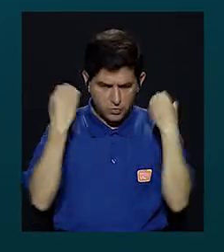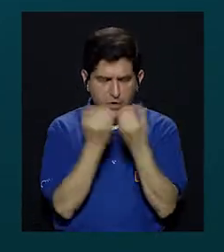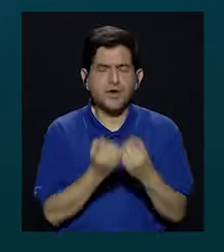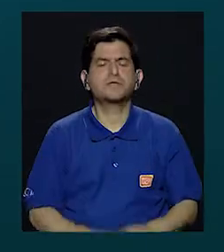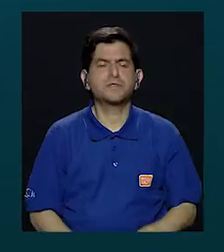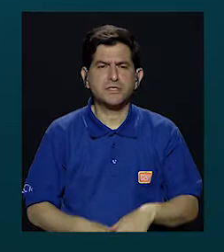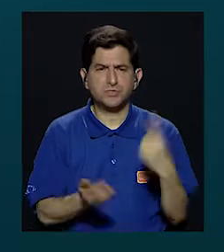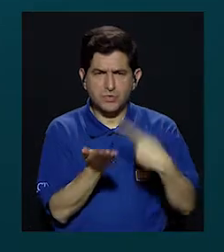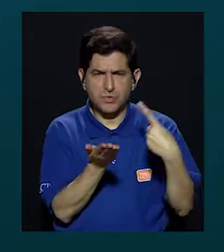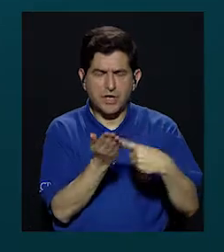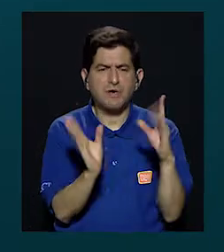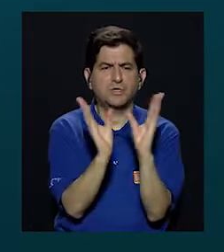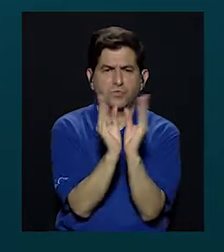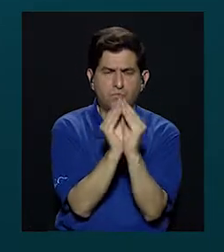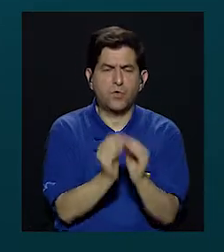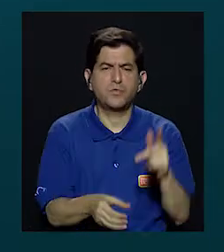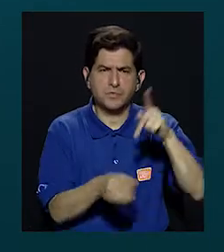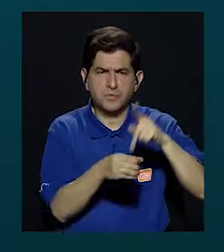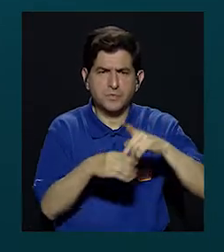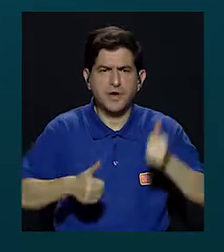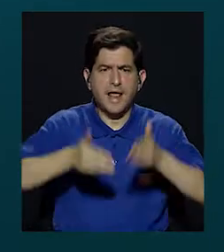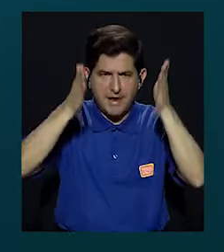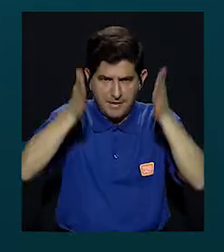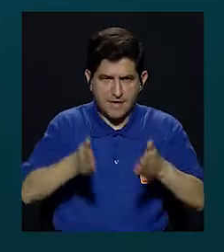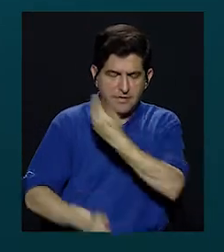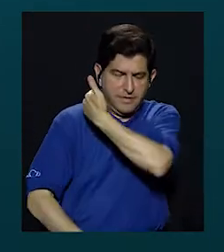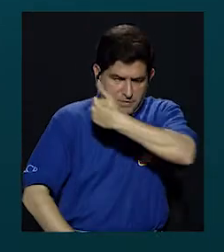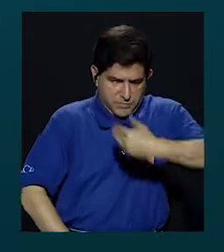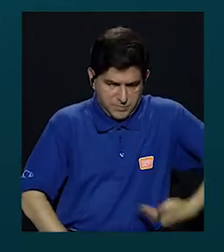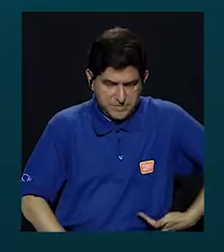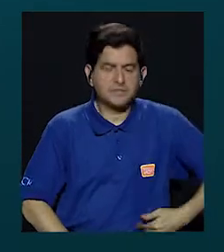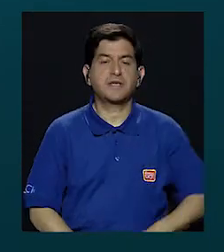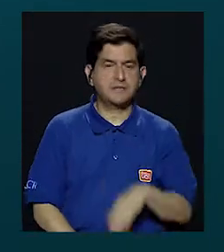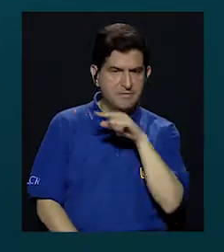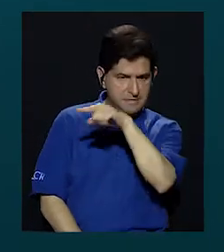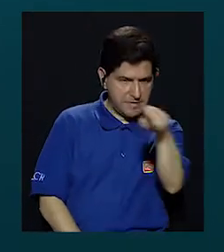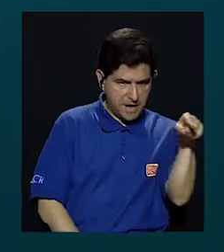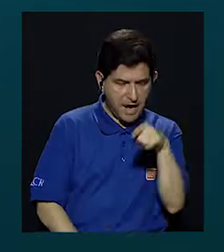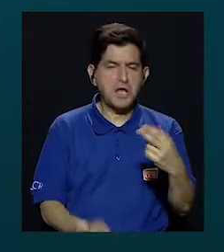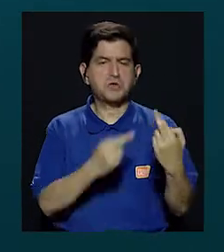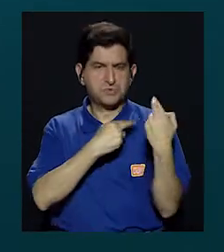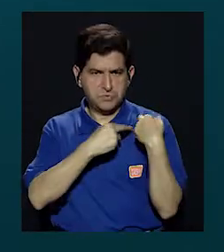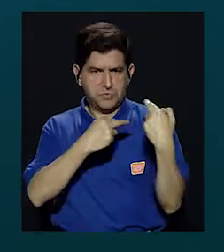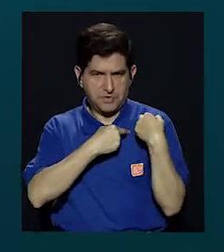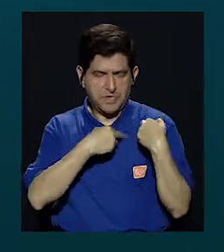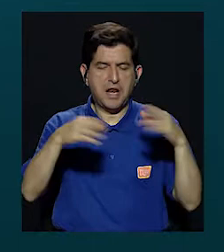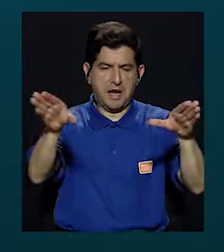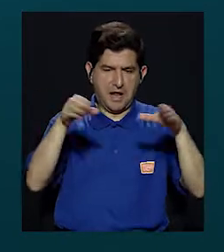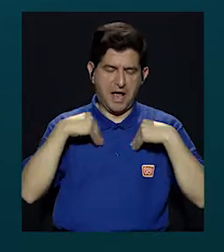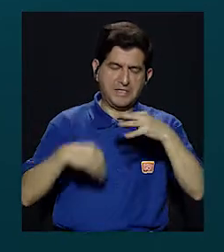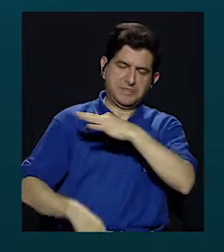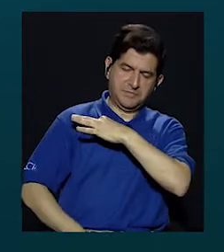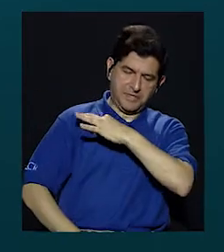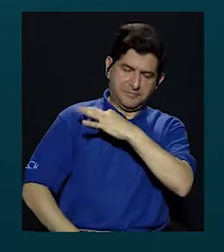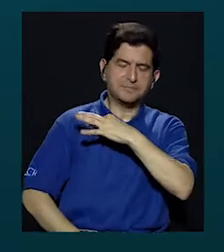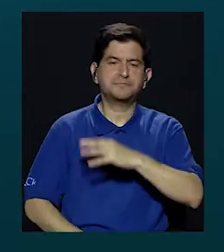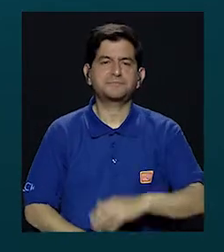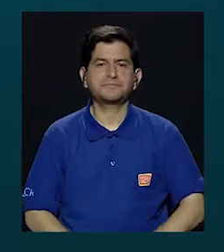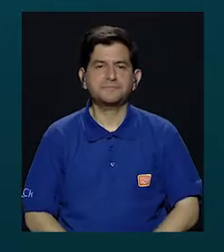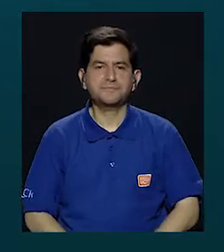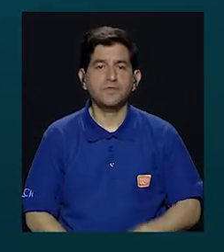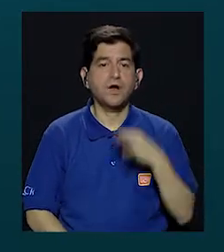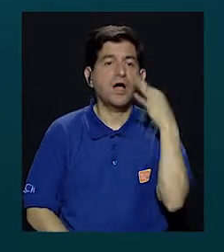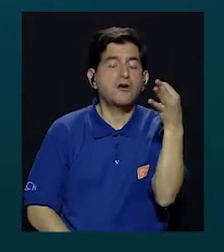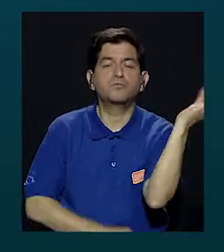organizado debates y foros con la participación de aspirantes a la presidencia quienes de forma responsable aceptaron nuestra invitación